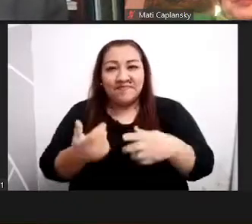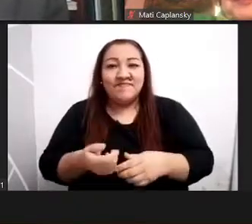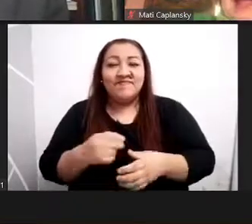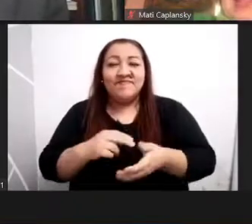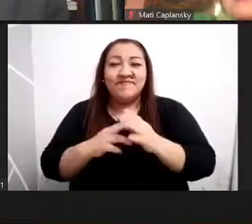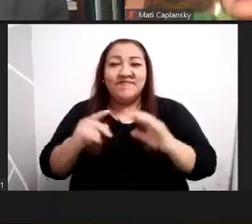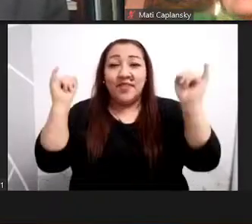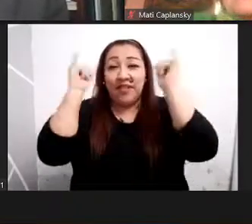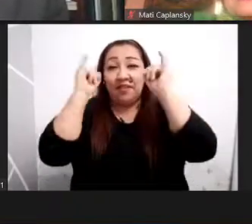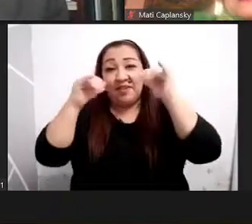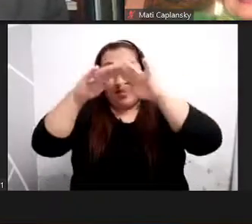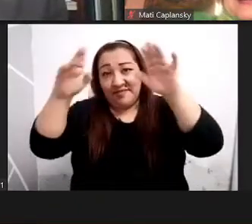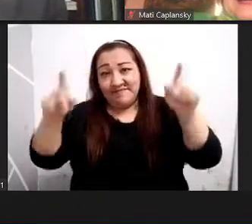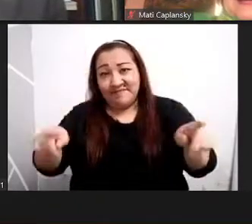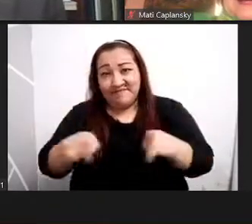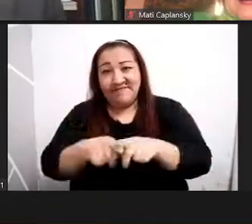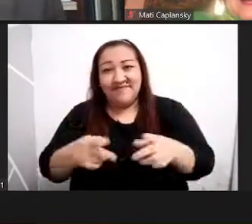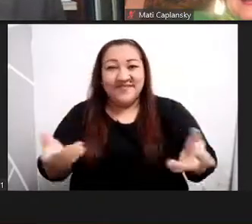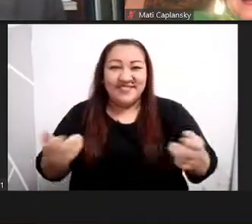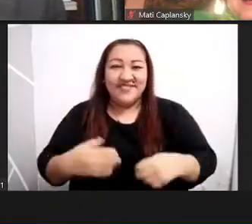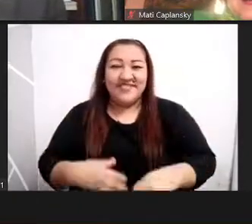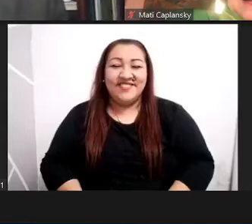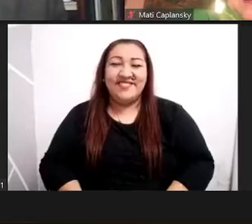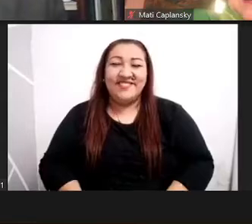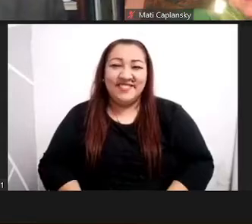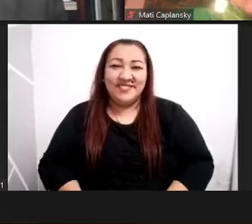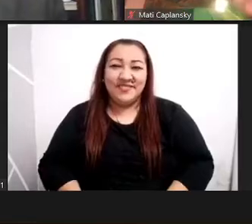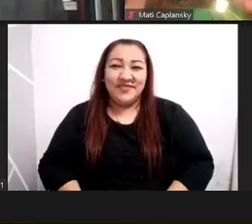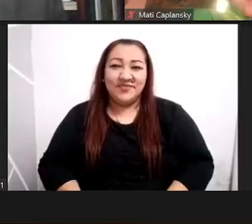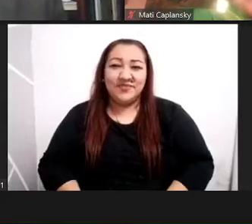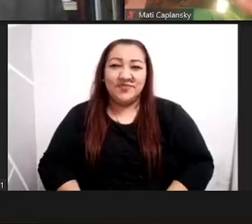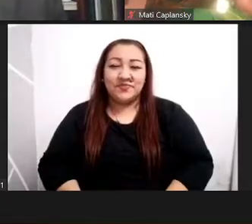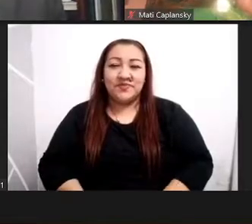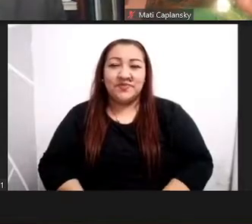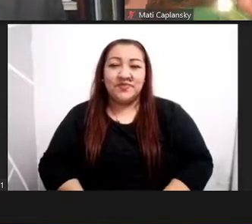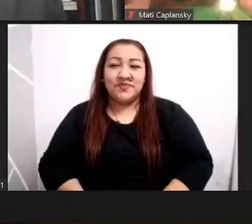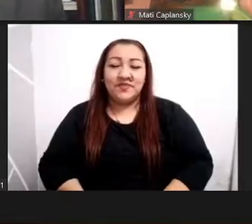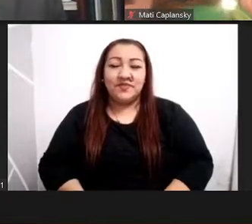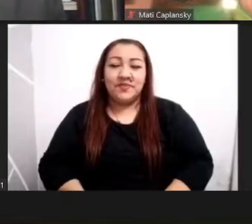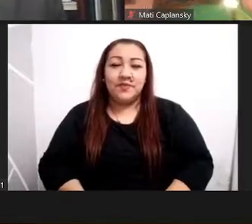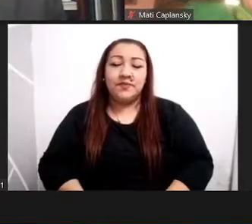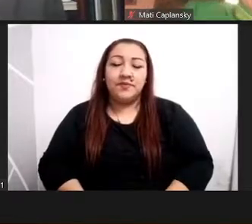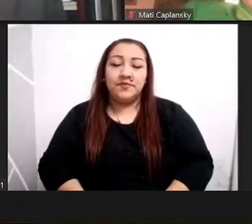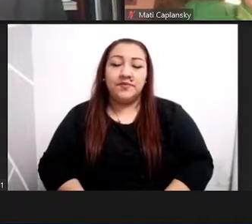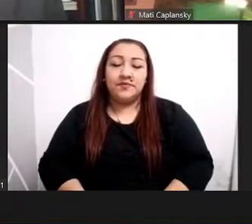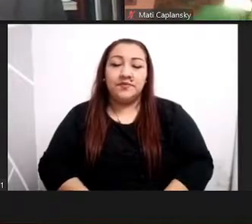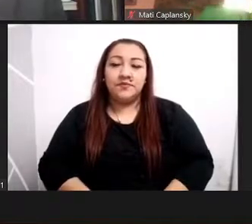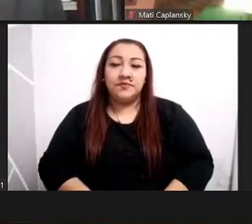pantalla muy cuadrada, ¿no? Pero me ha provocado muchas reacciones.